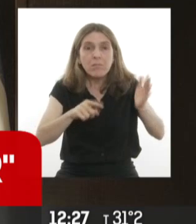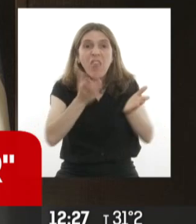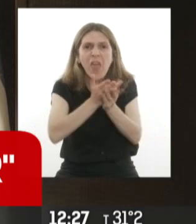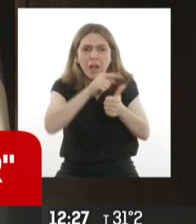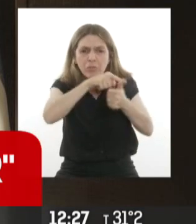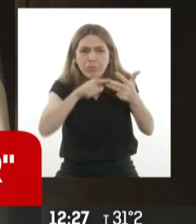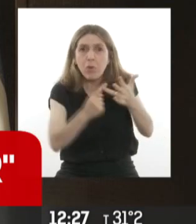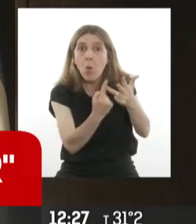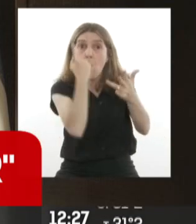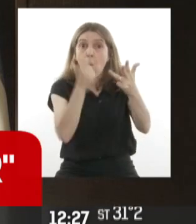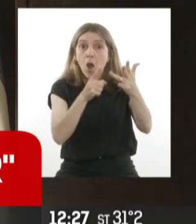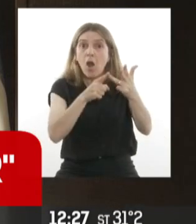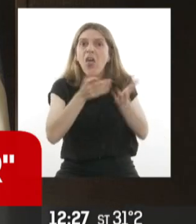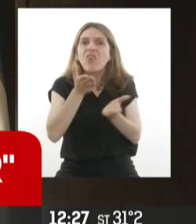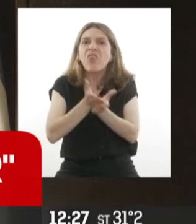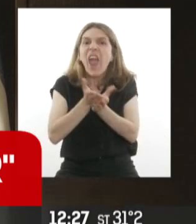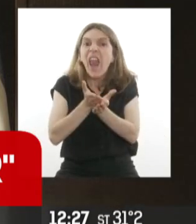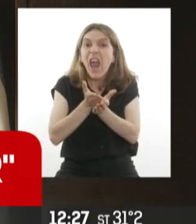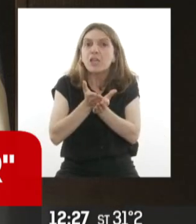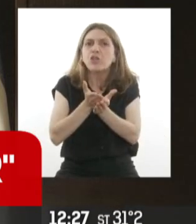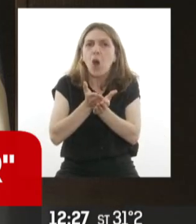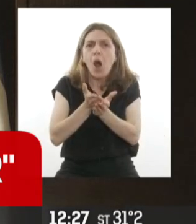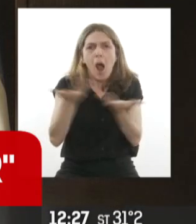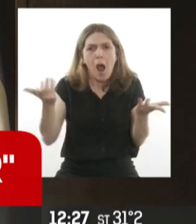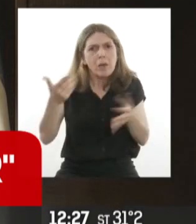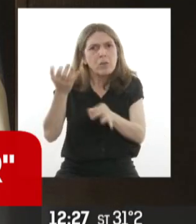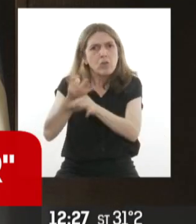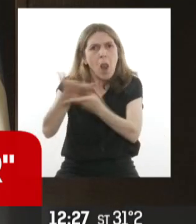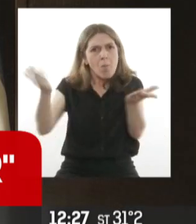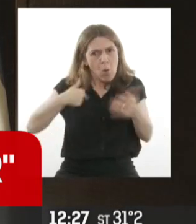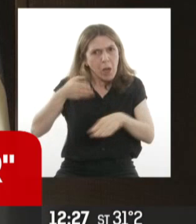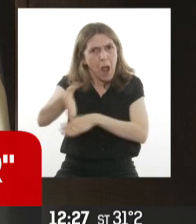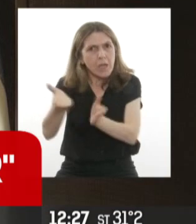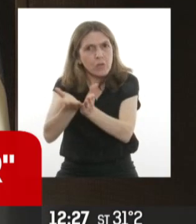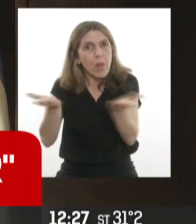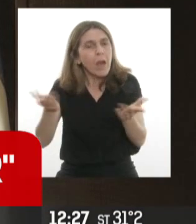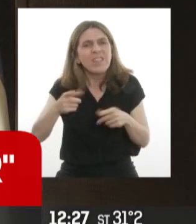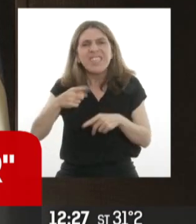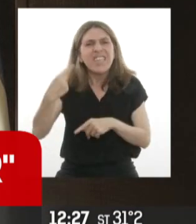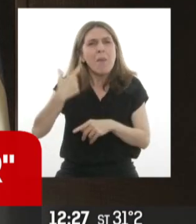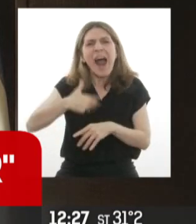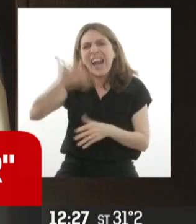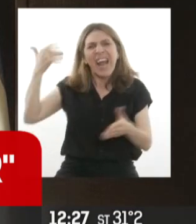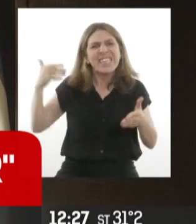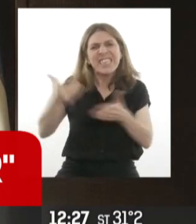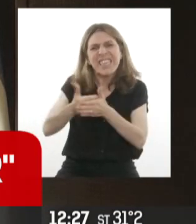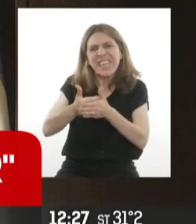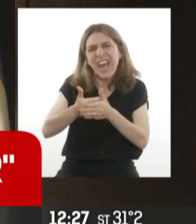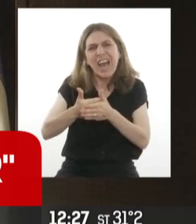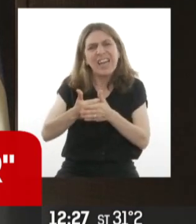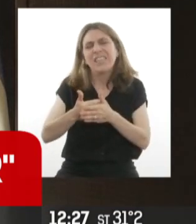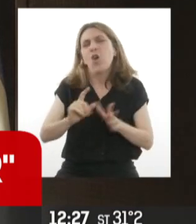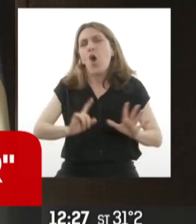derechos fue el derecho del acceso a la educación pública. Siempre lo hemos tenido. Ha sido uno de nuestros